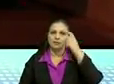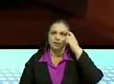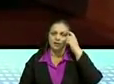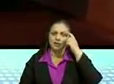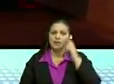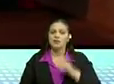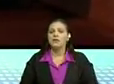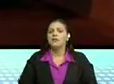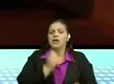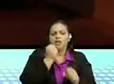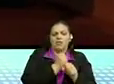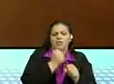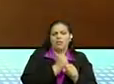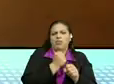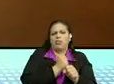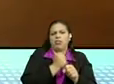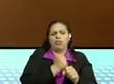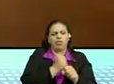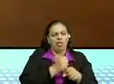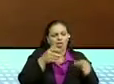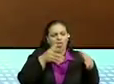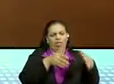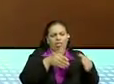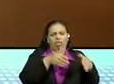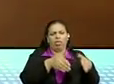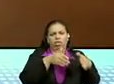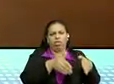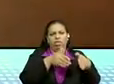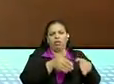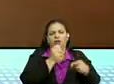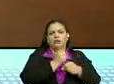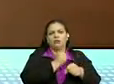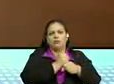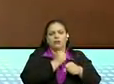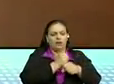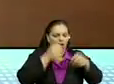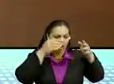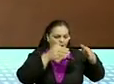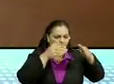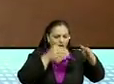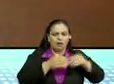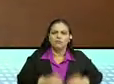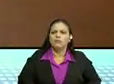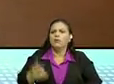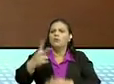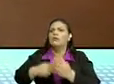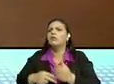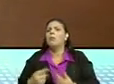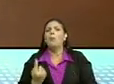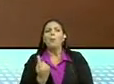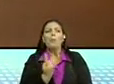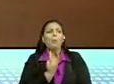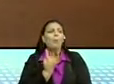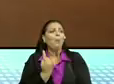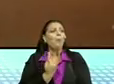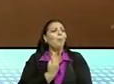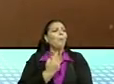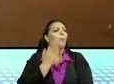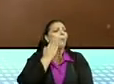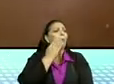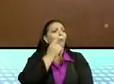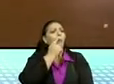trabajar, los olvidamos y ellos empiezan a salir de sus casas, a unirse con malas juntas